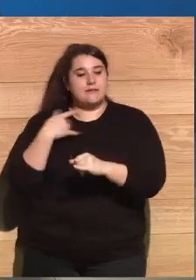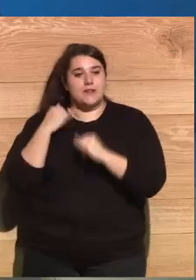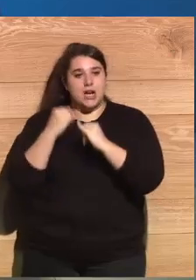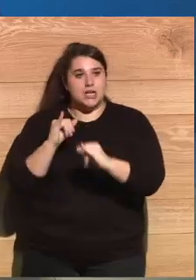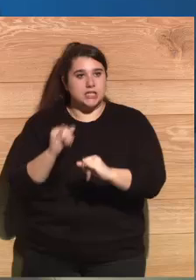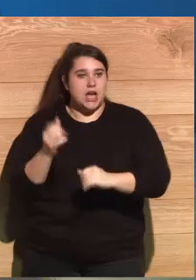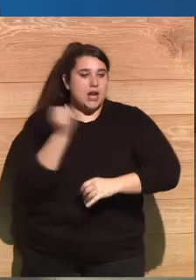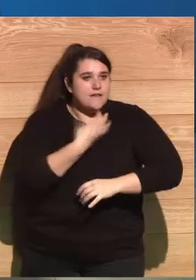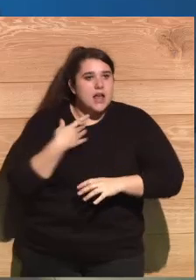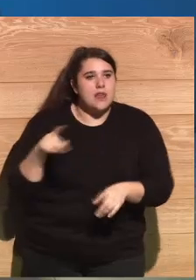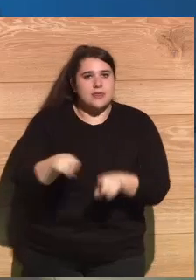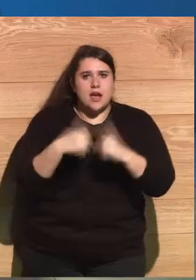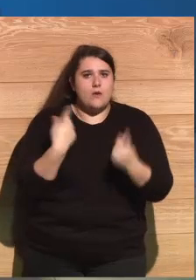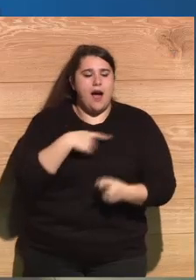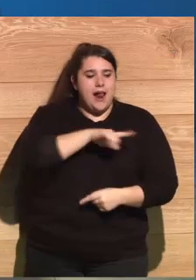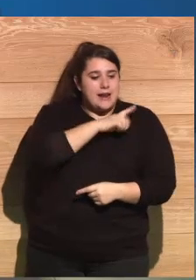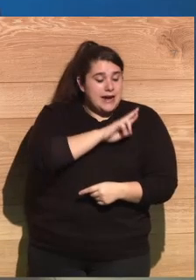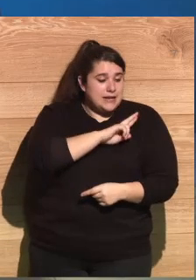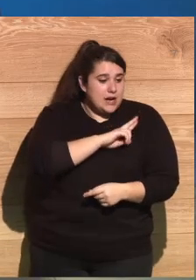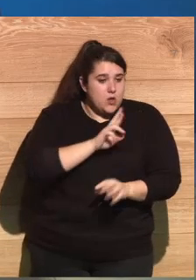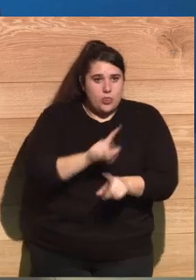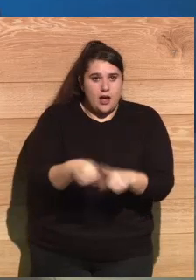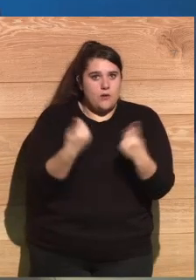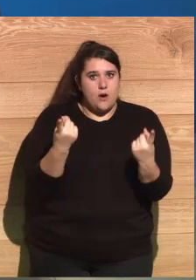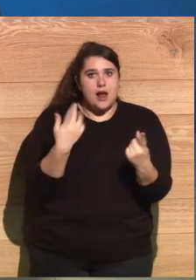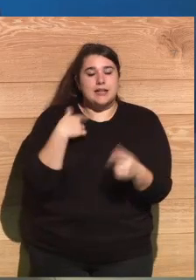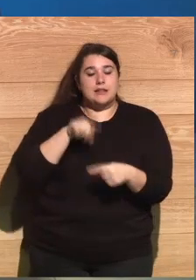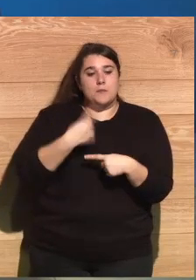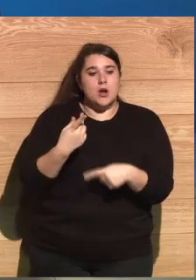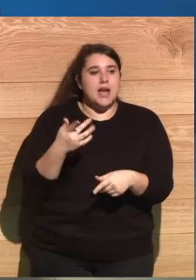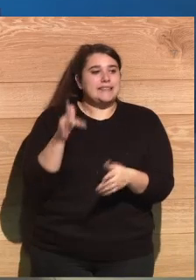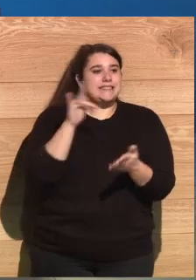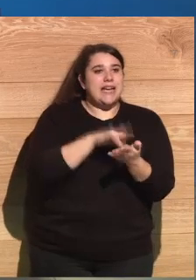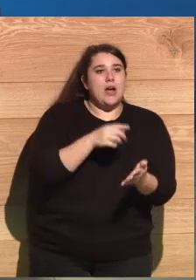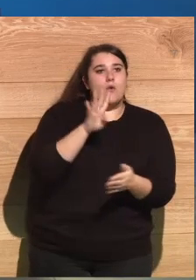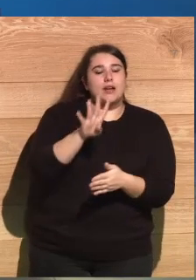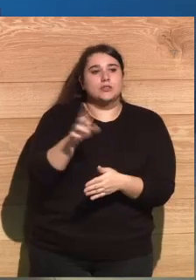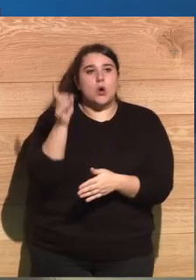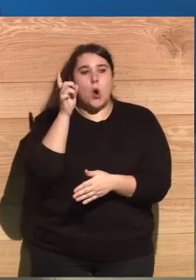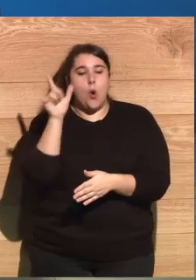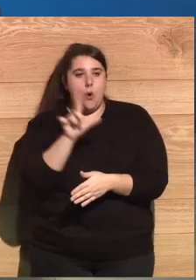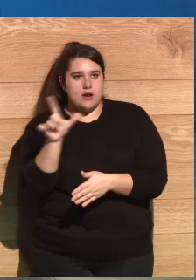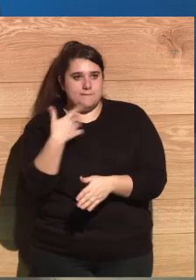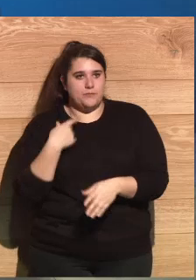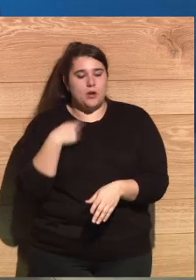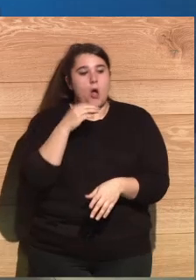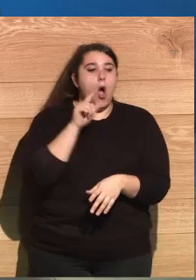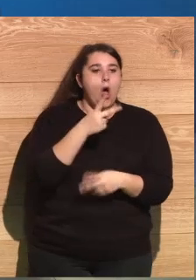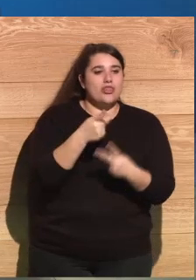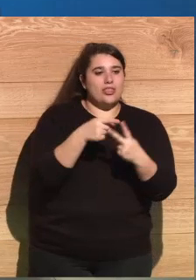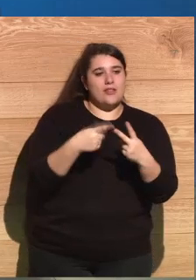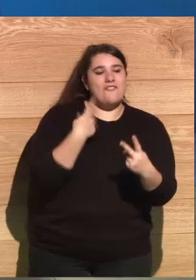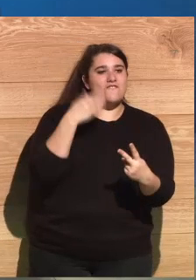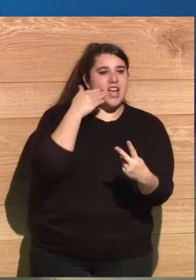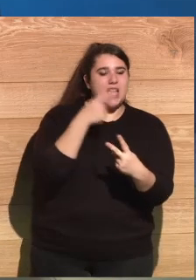todas las familias, da igual la religión que tenga cada uno, y llega el 4 de julio, que es otra construcción. Hay dos fechas claves a lo largo del